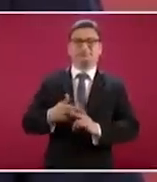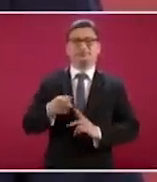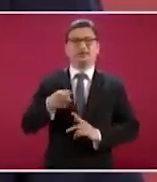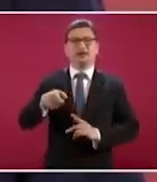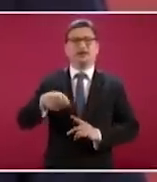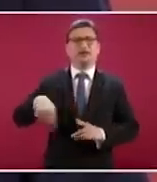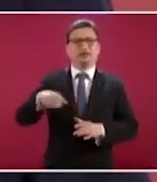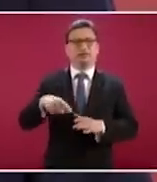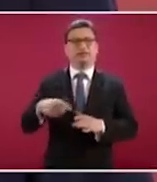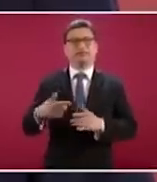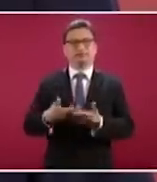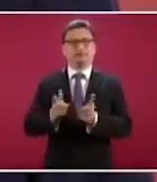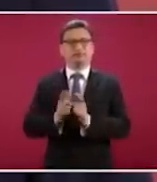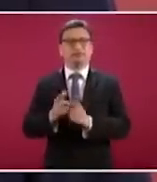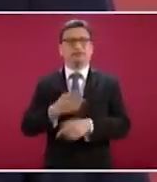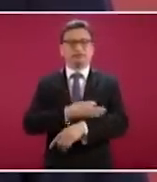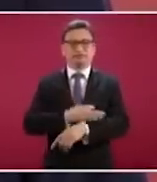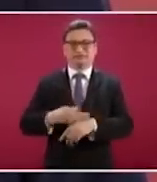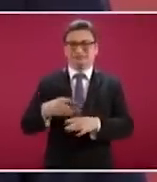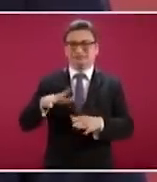los familiares